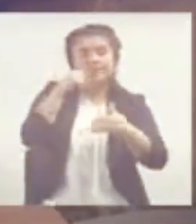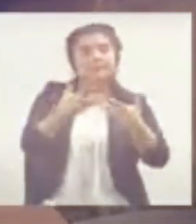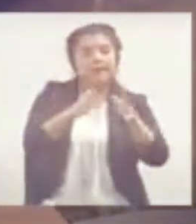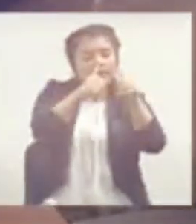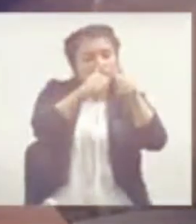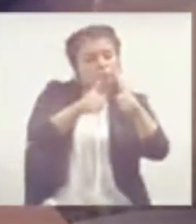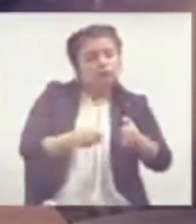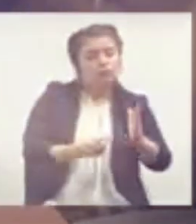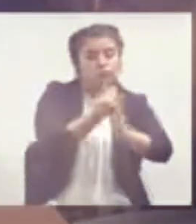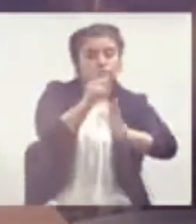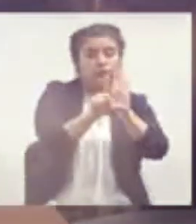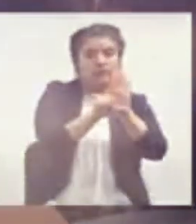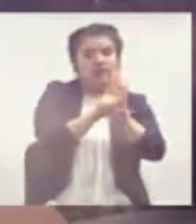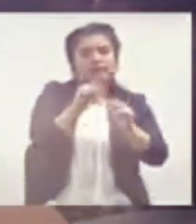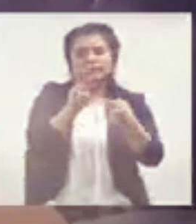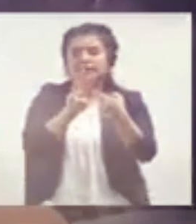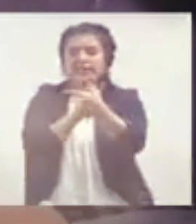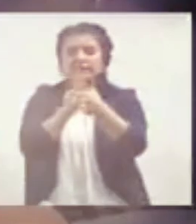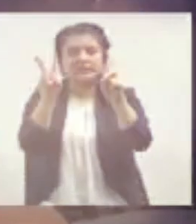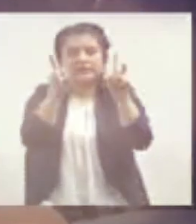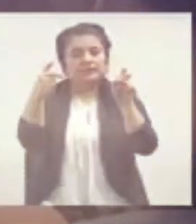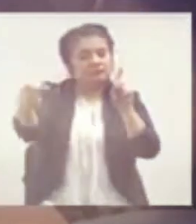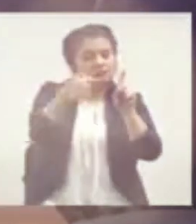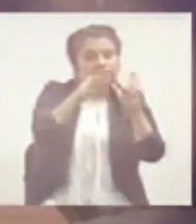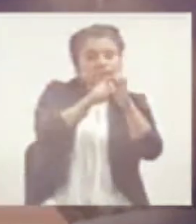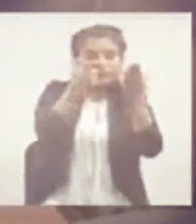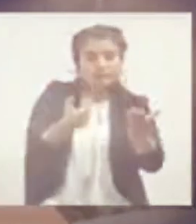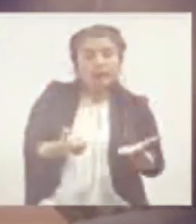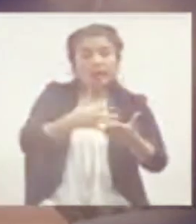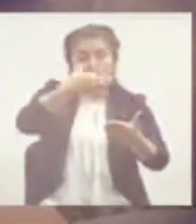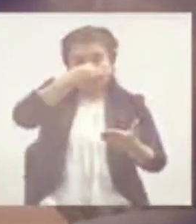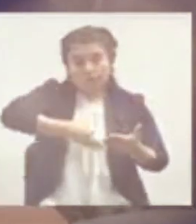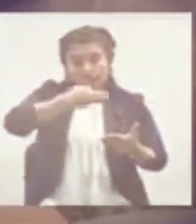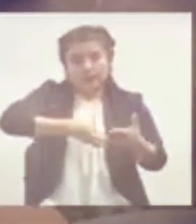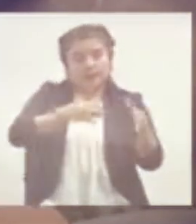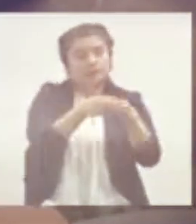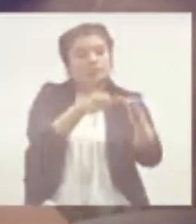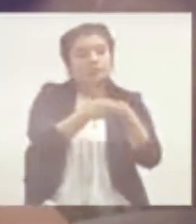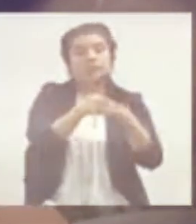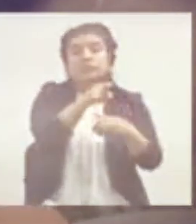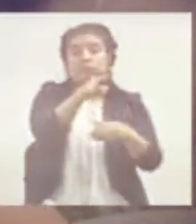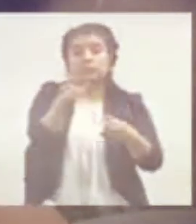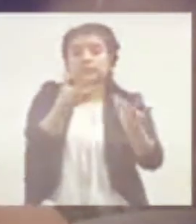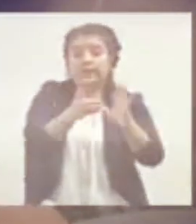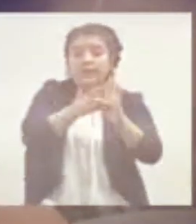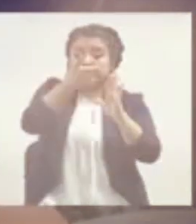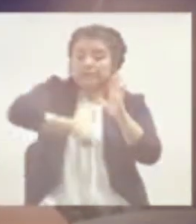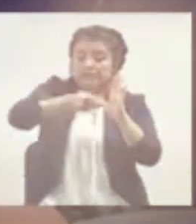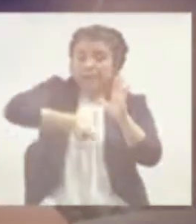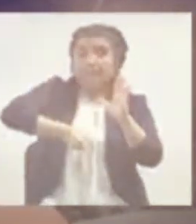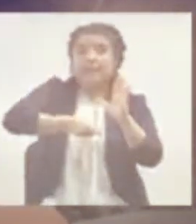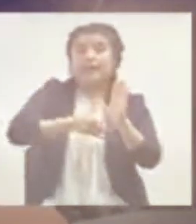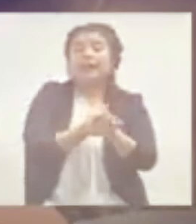como mínimo 3 vicios de inconstitucionalidad a los cuales las honorables comisiones legislativas que les compete emitir el dictamen